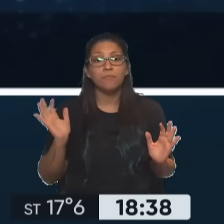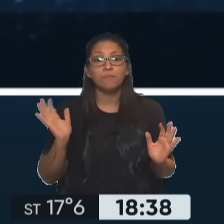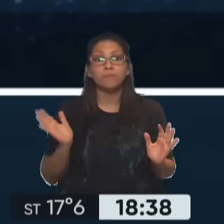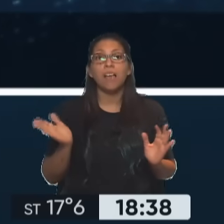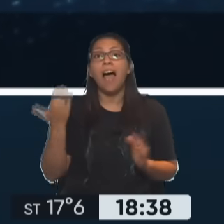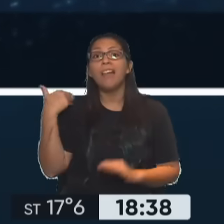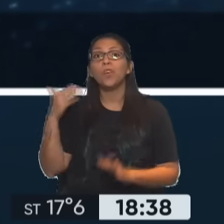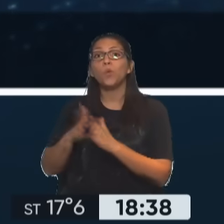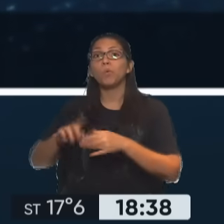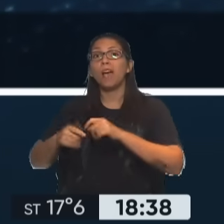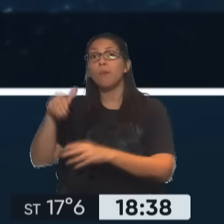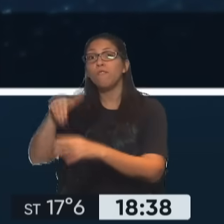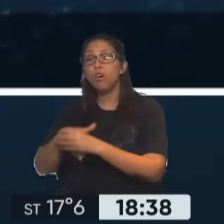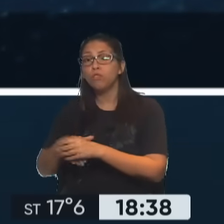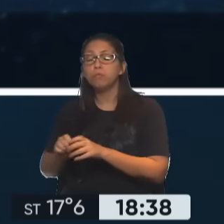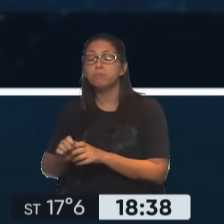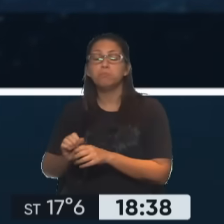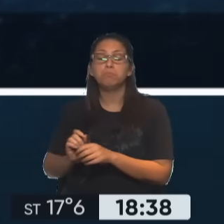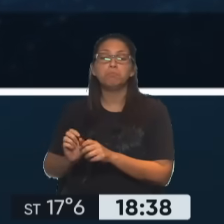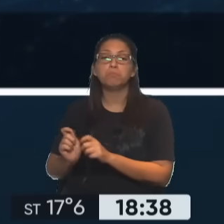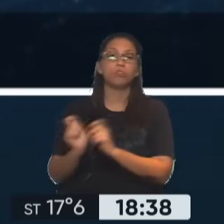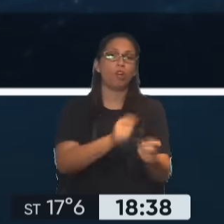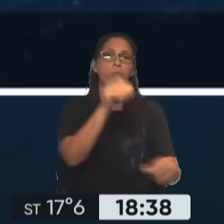dentro de Juntos por el Cambio y se fue con Massa.